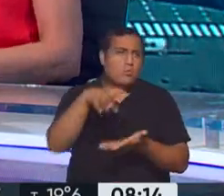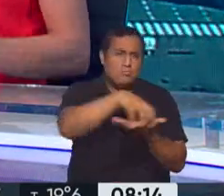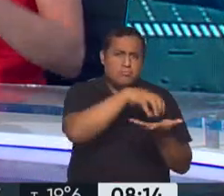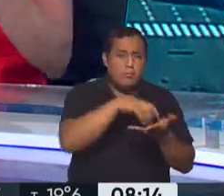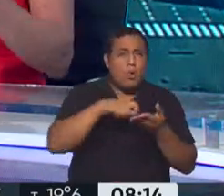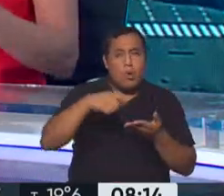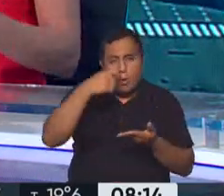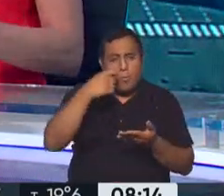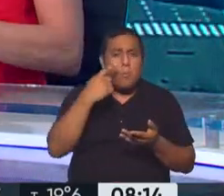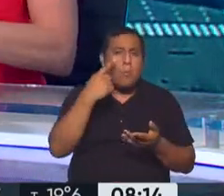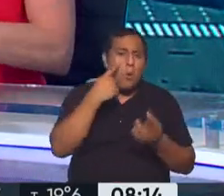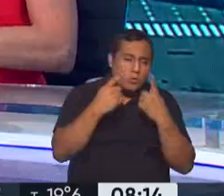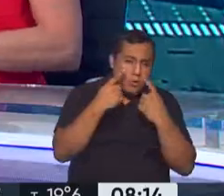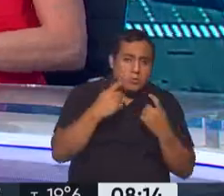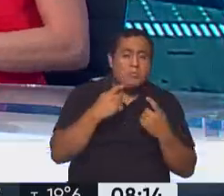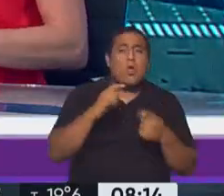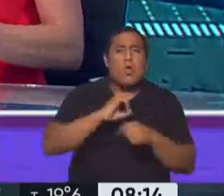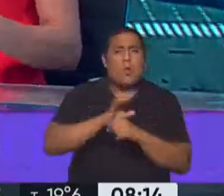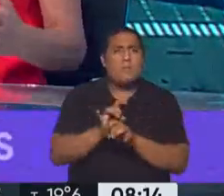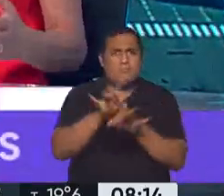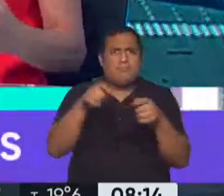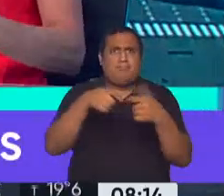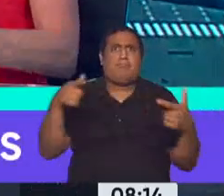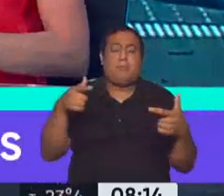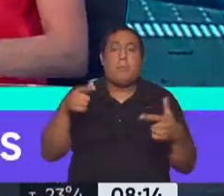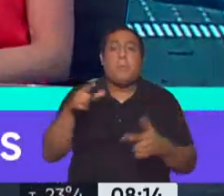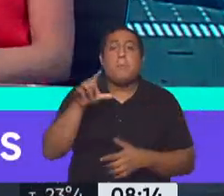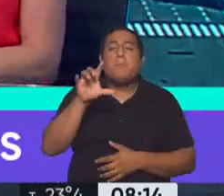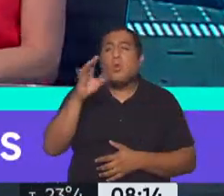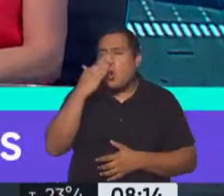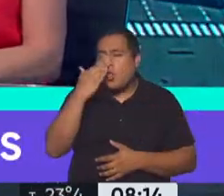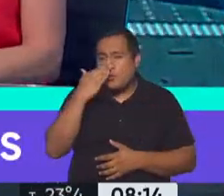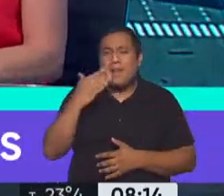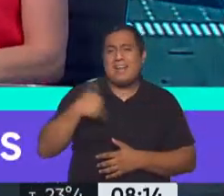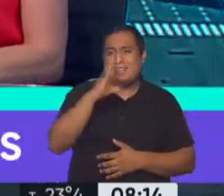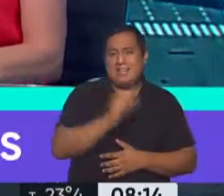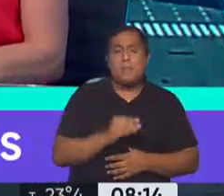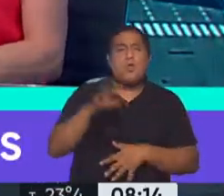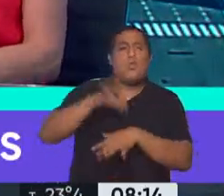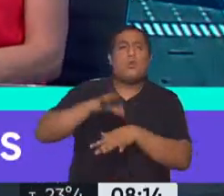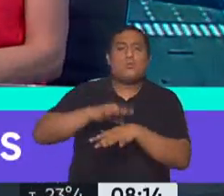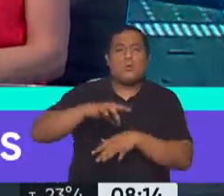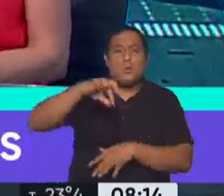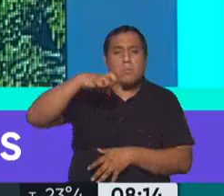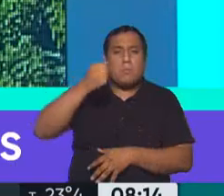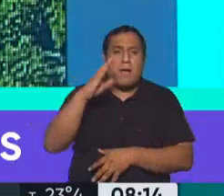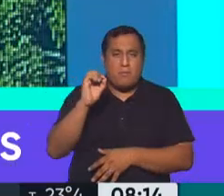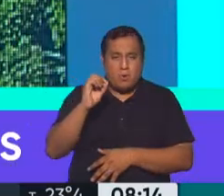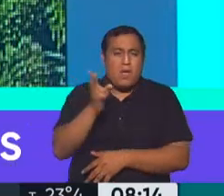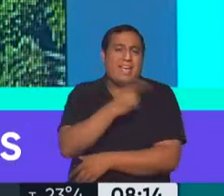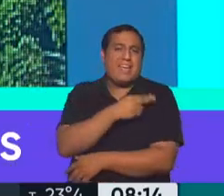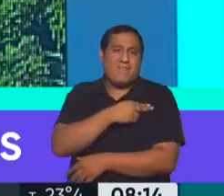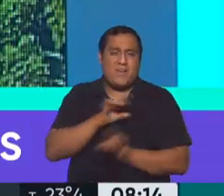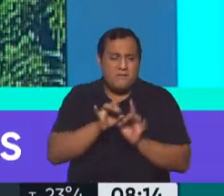testigos la raíz del aumento de los casos hablamos de Córdoba pero hablamos de la Argentina por eso estamos saludando al doctor Pablo bomberiles el jefe de